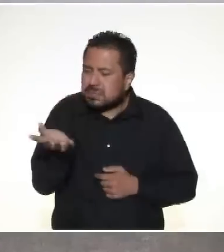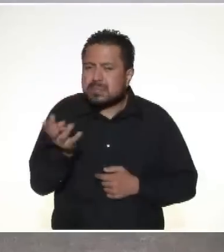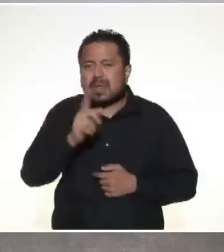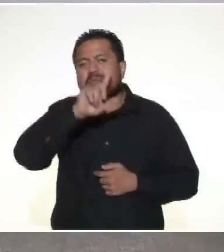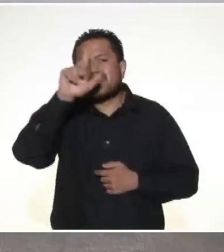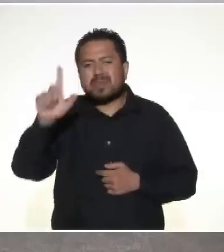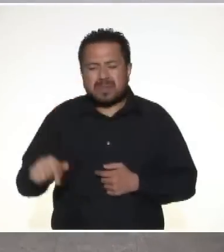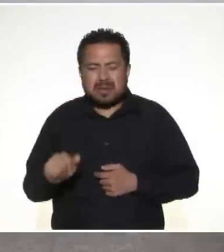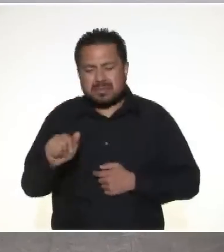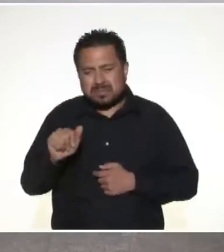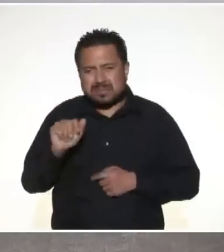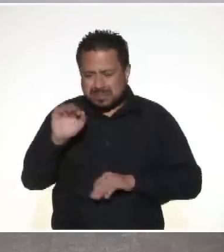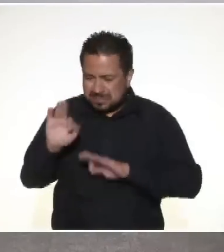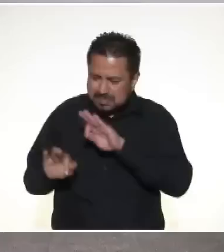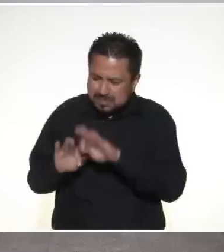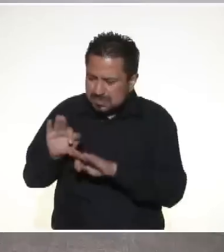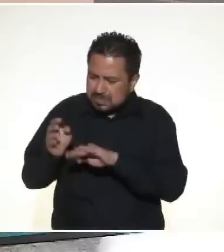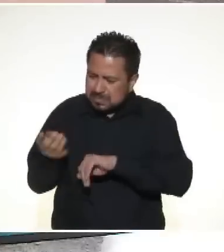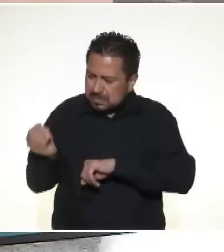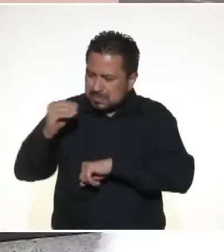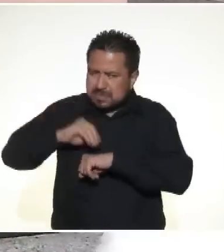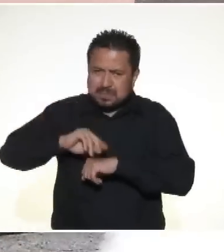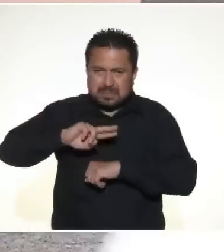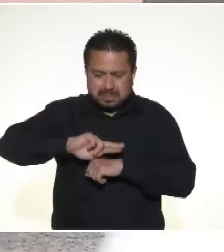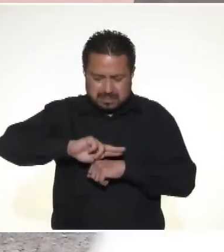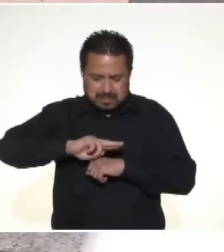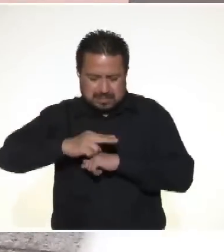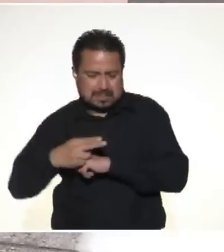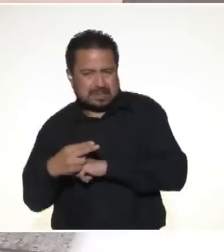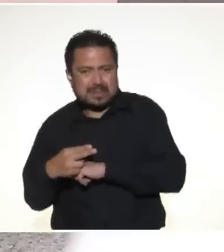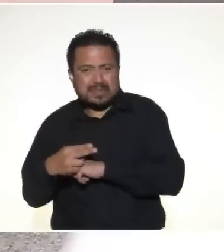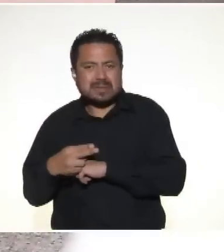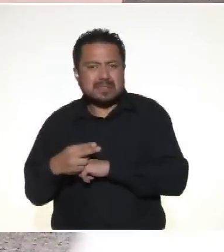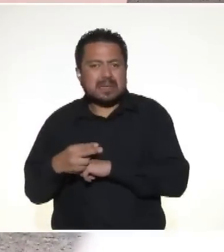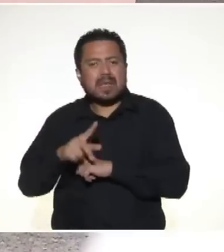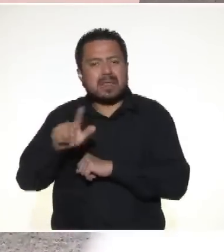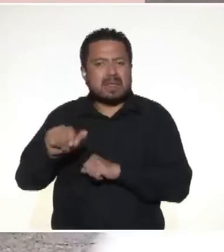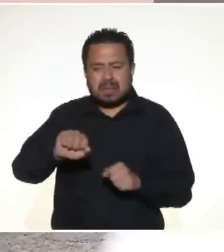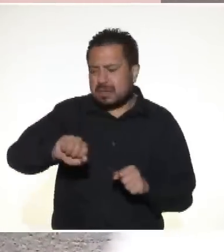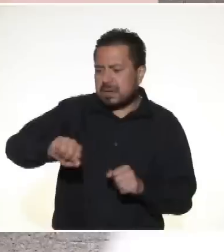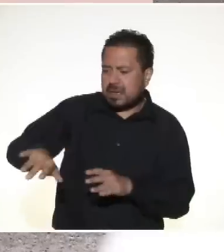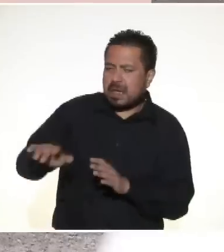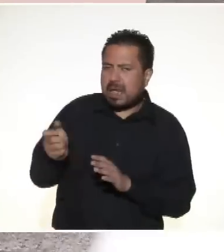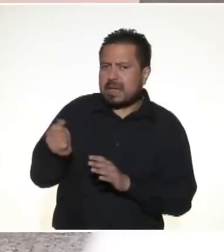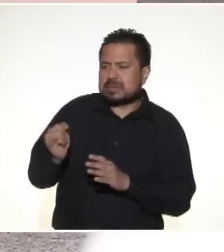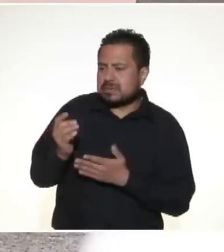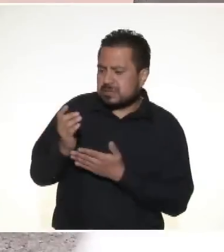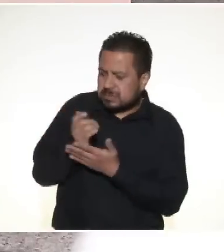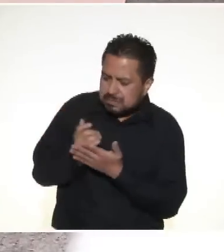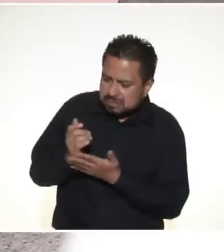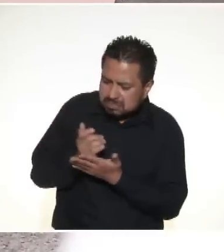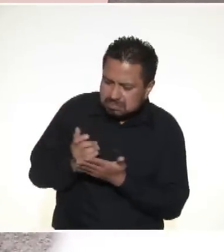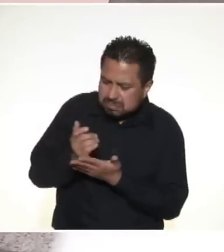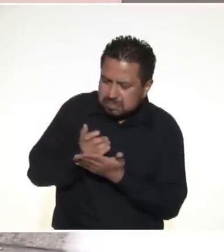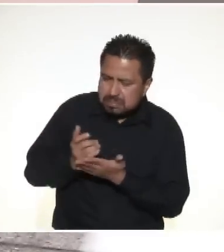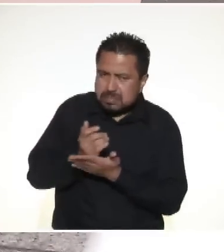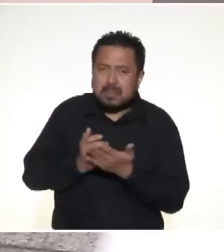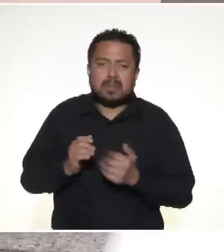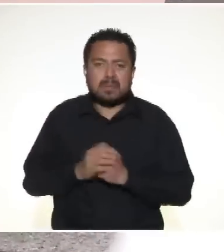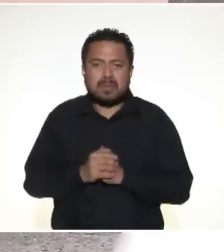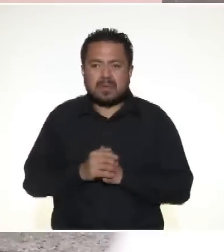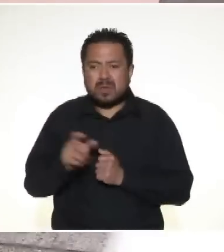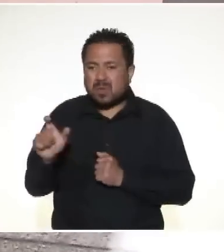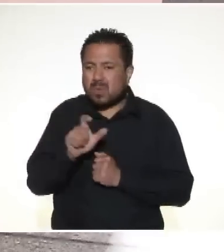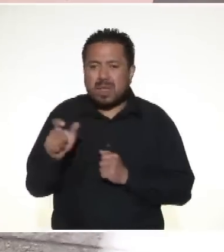a lateralizarlo, lo vamos a colocar de ladito y lo vamos a dejar aquí en posición de recuperación. Una vez que